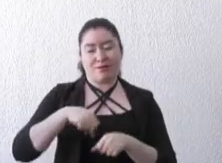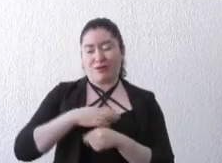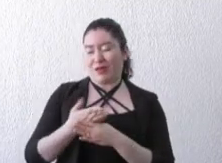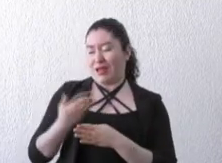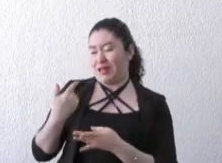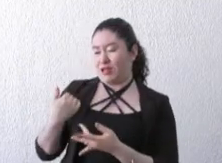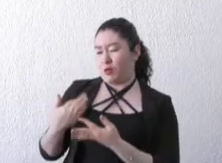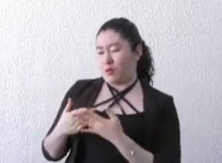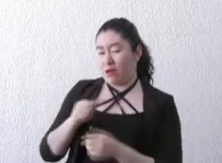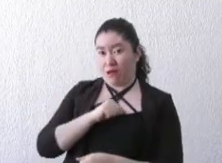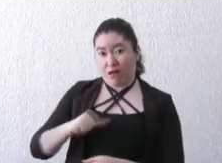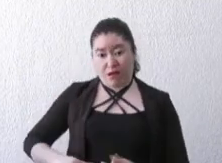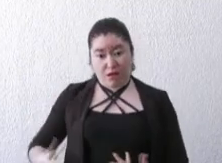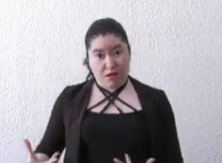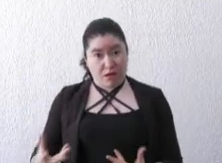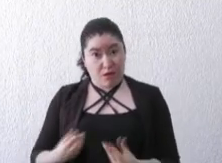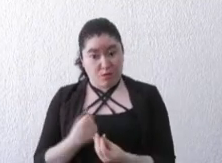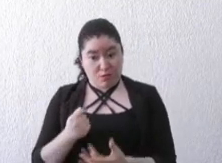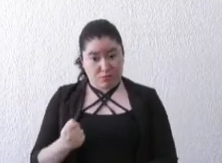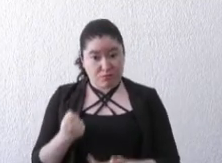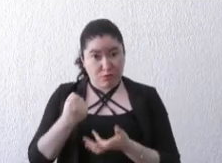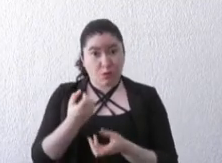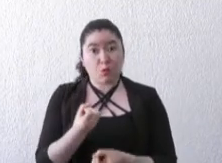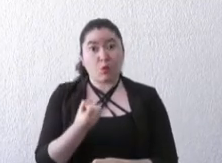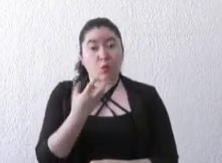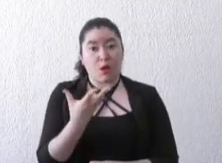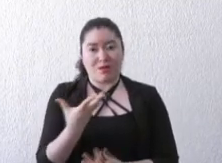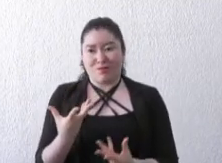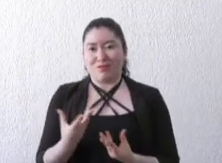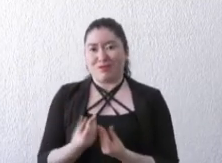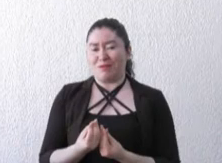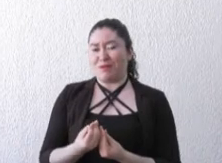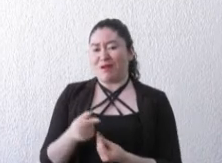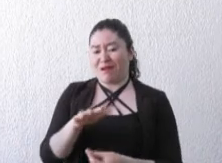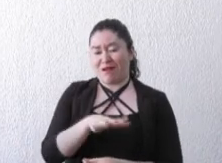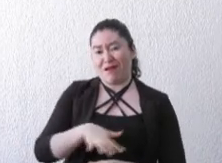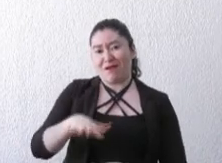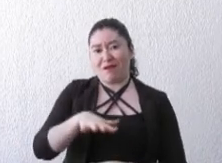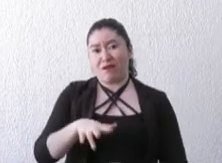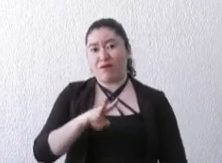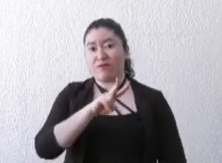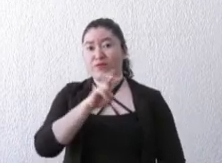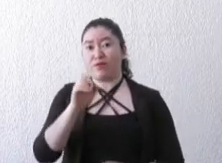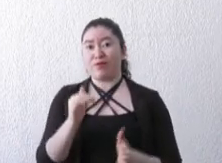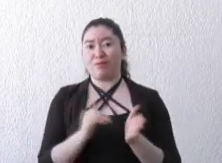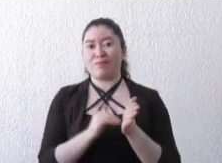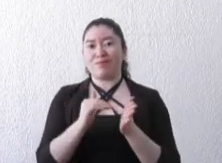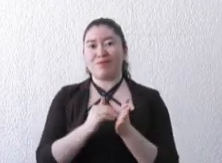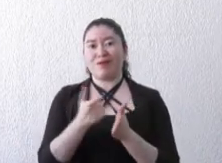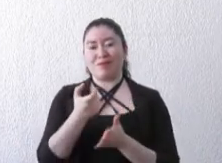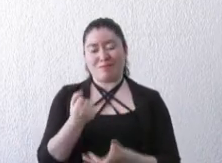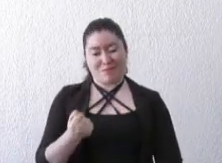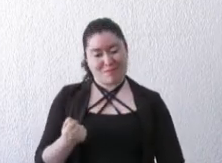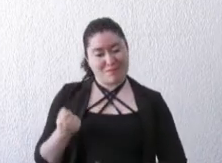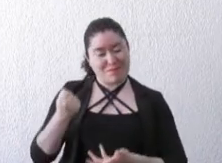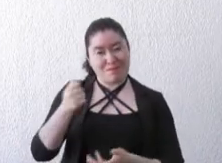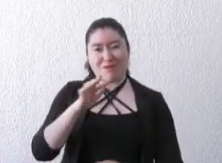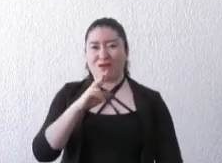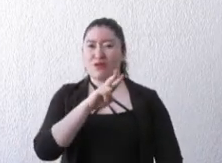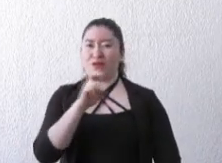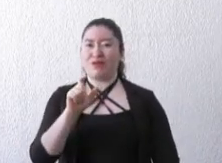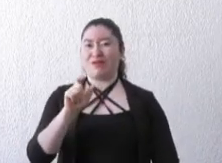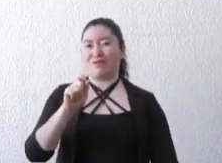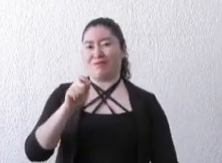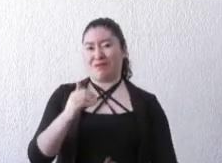alcalde, incluyendo el predio, está por arriba de los 200 millones, son del orden de 220.